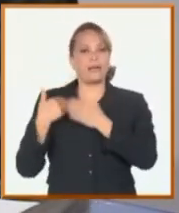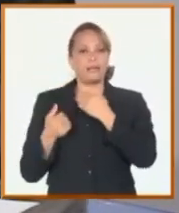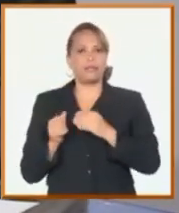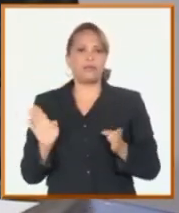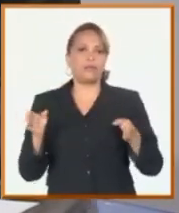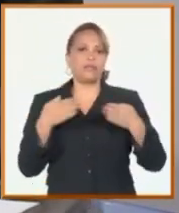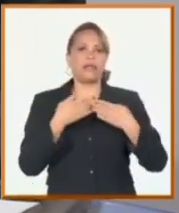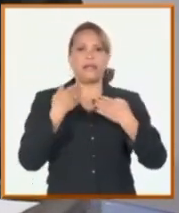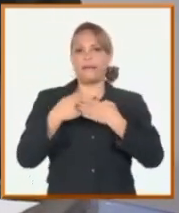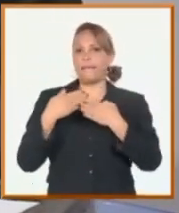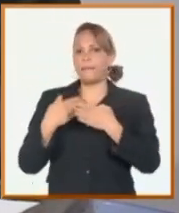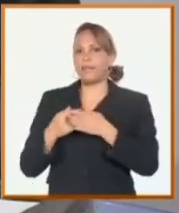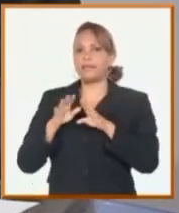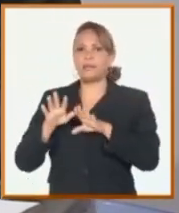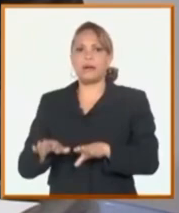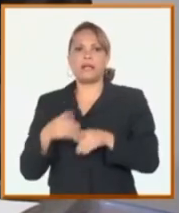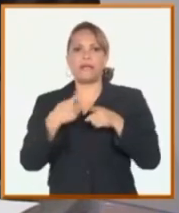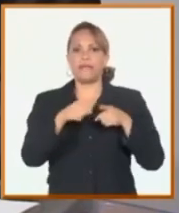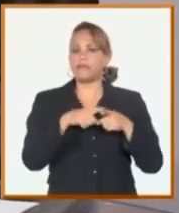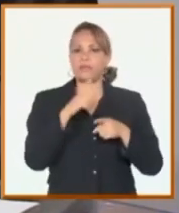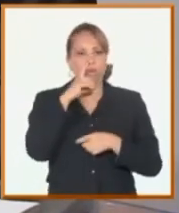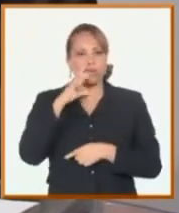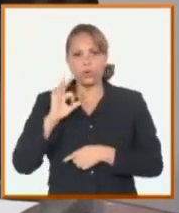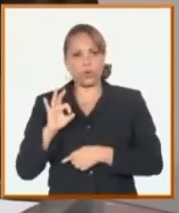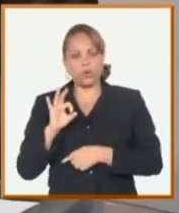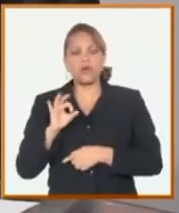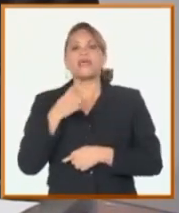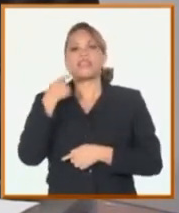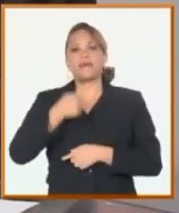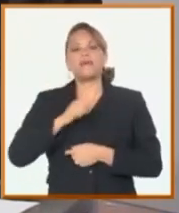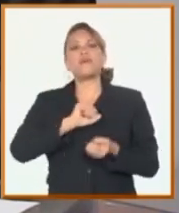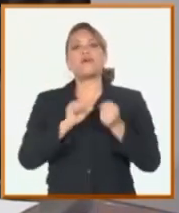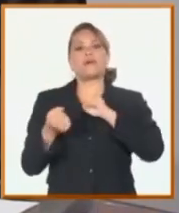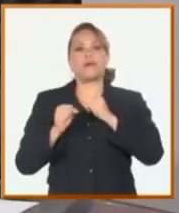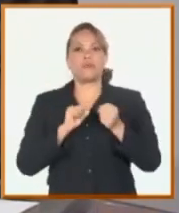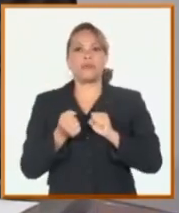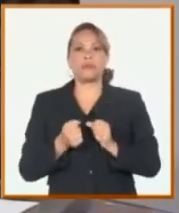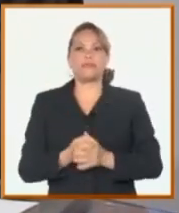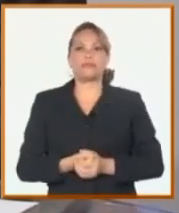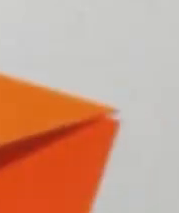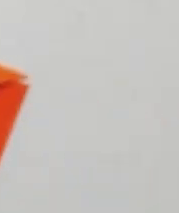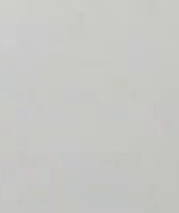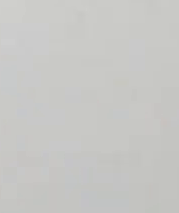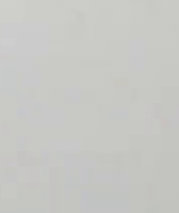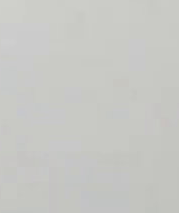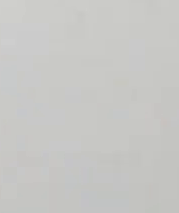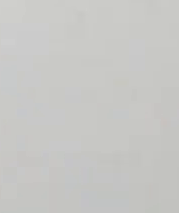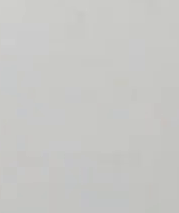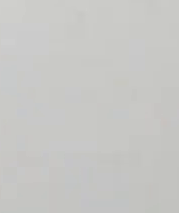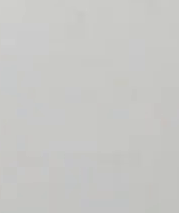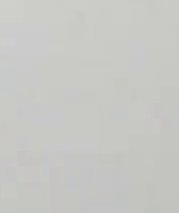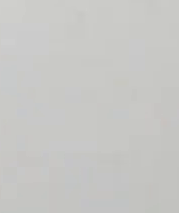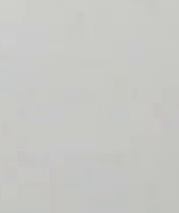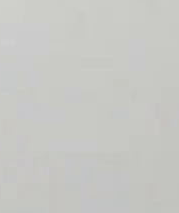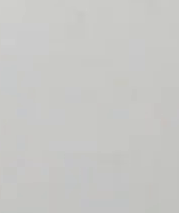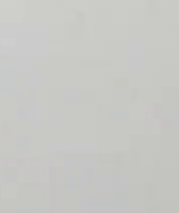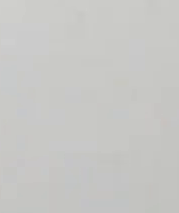ni es paralizar toda la actividad productiva ni social del país. Así no ahorramos nada. Así lo que hacemos es dejar de consumir. We'll be right back.